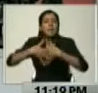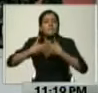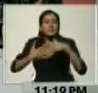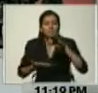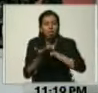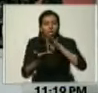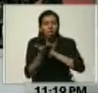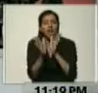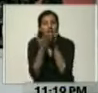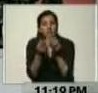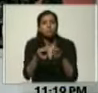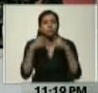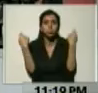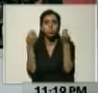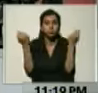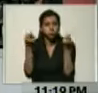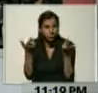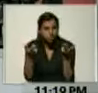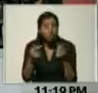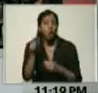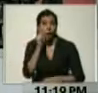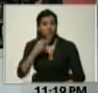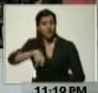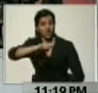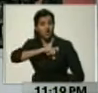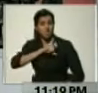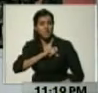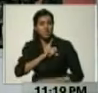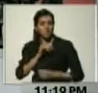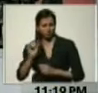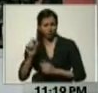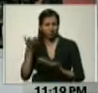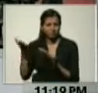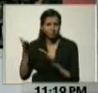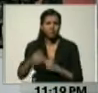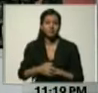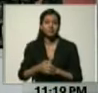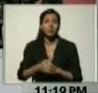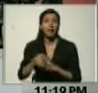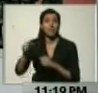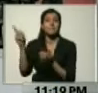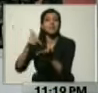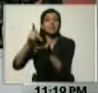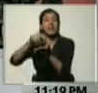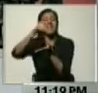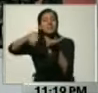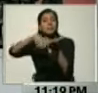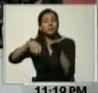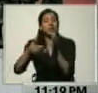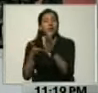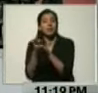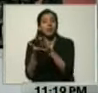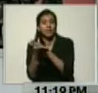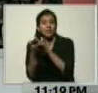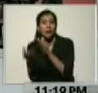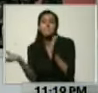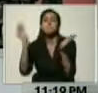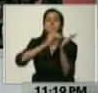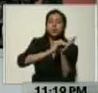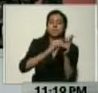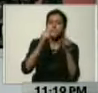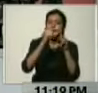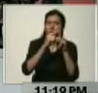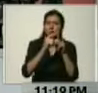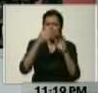distribución. Tercero, Felipillo González participa directamente en la redacción del libro, comprobado en frases presentes después del capítulo